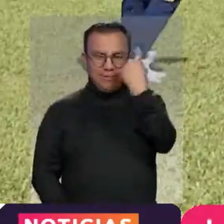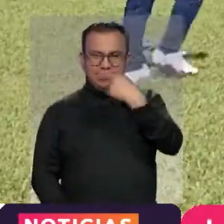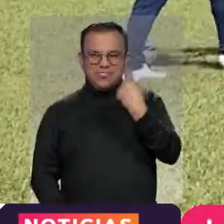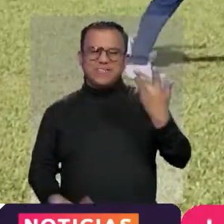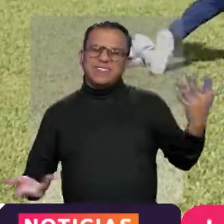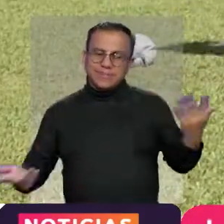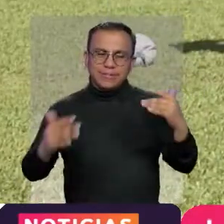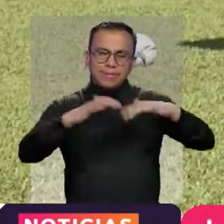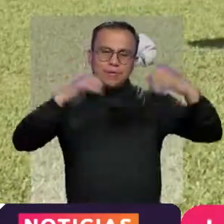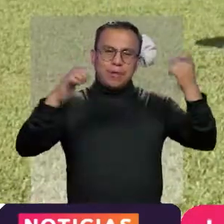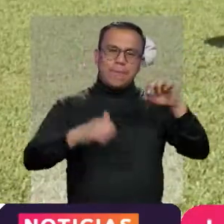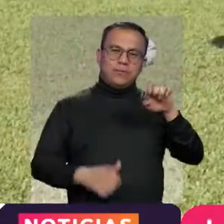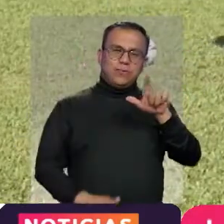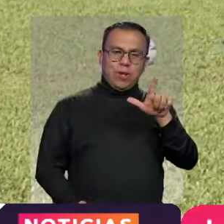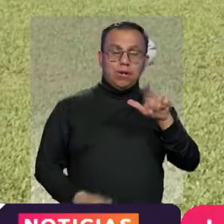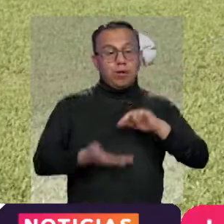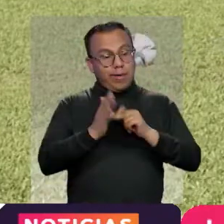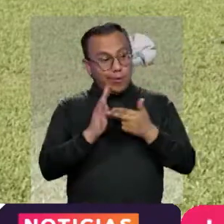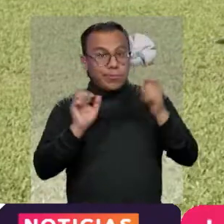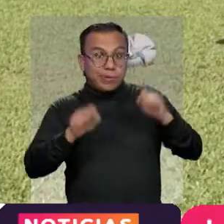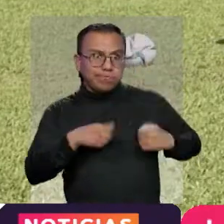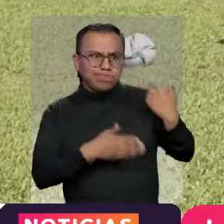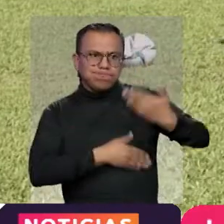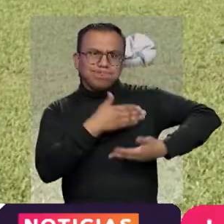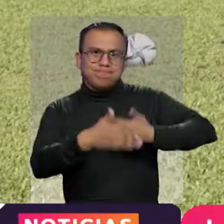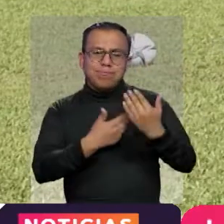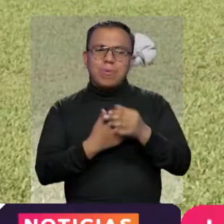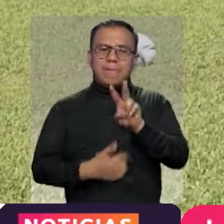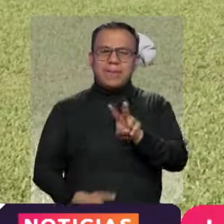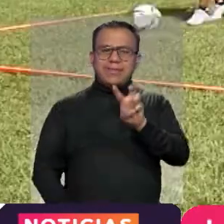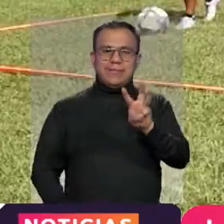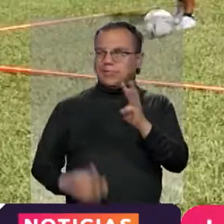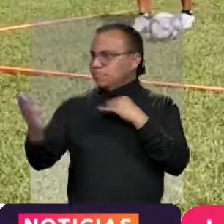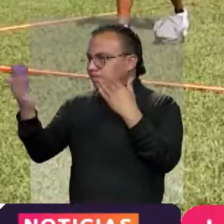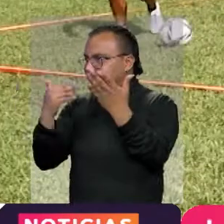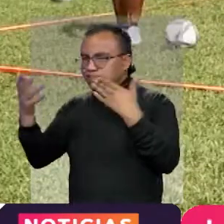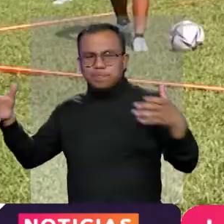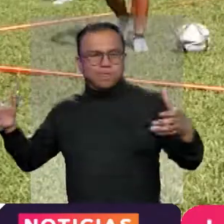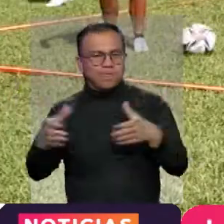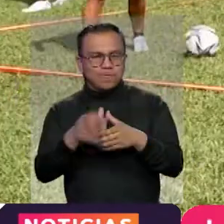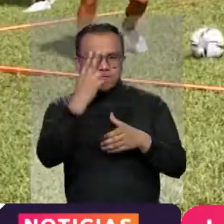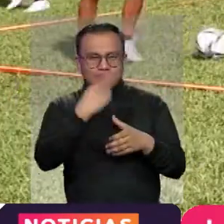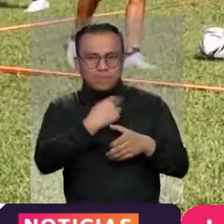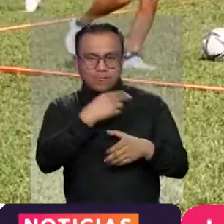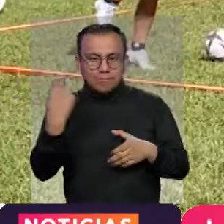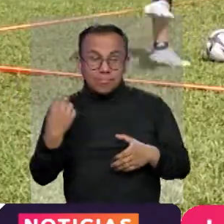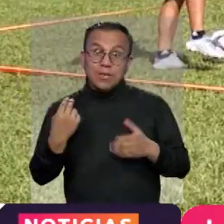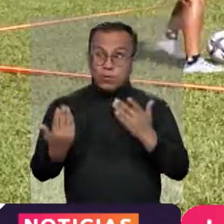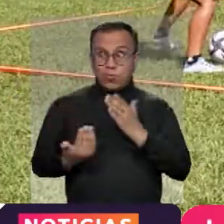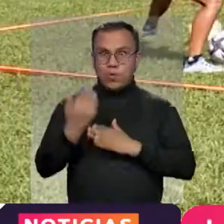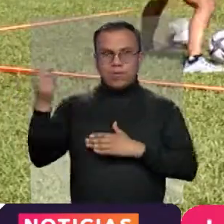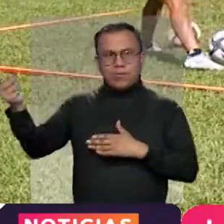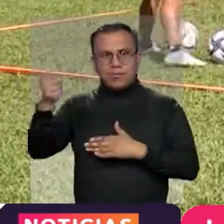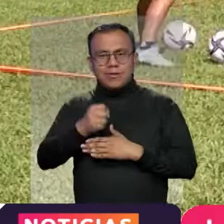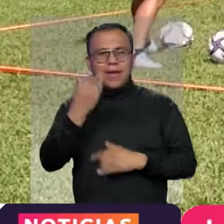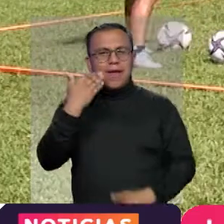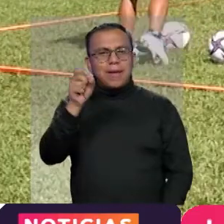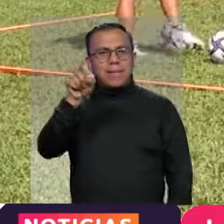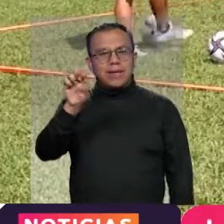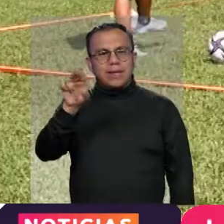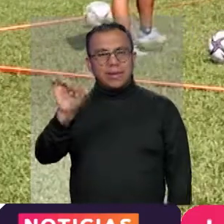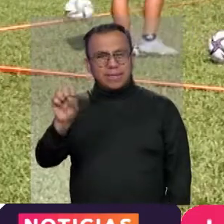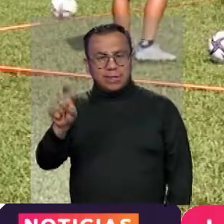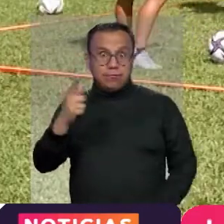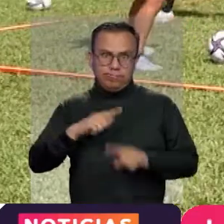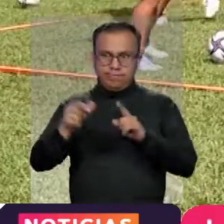en el Pascual Guerrero. Abadía citó a 23 jugadoras para los dos compromisos. Una de las novedades es María Camila Reyes,